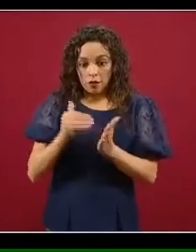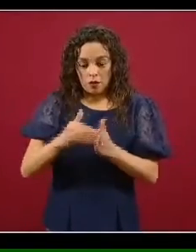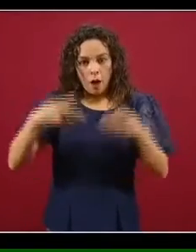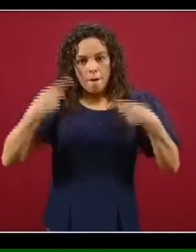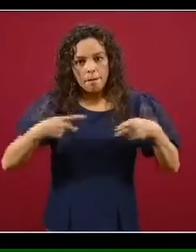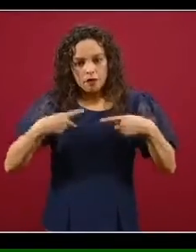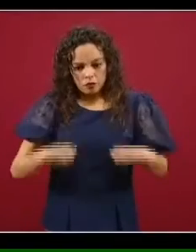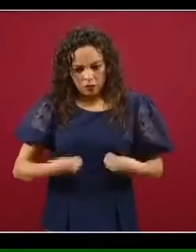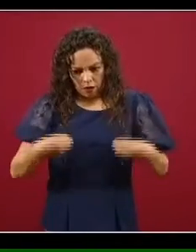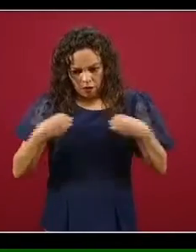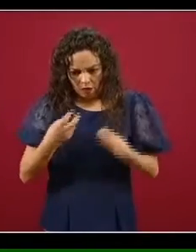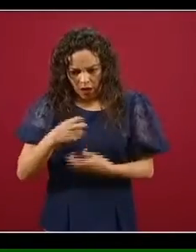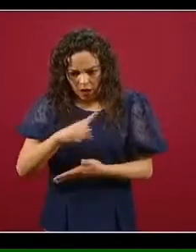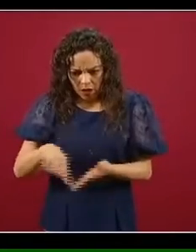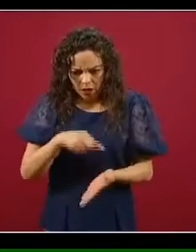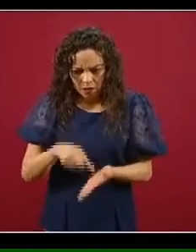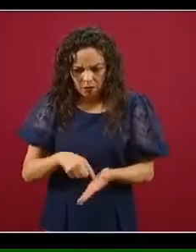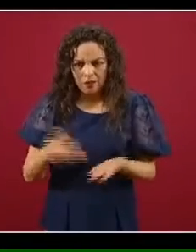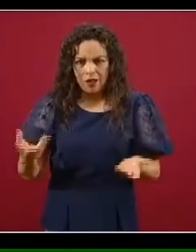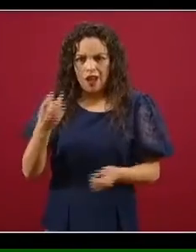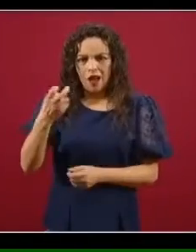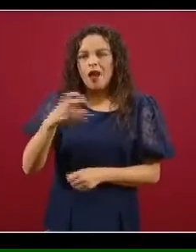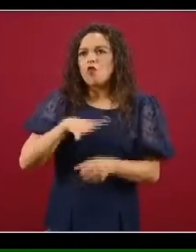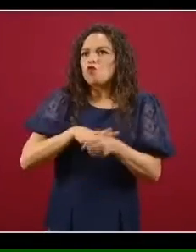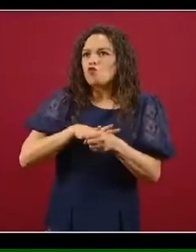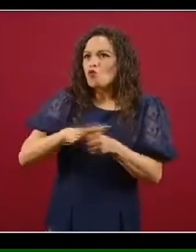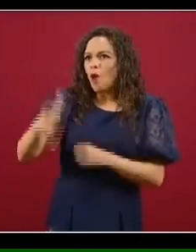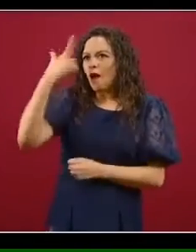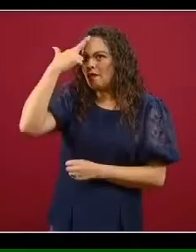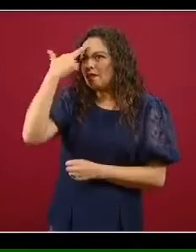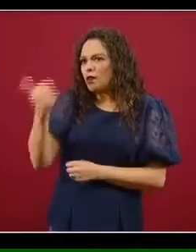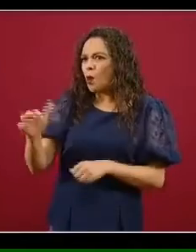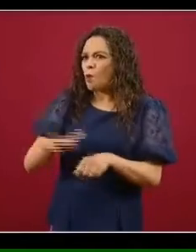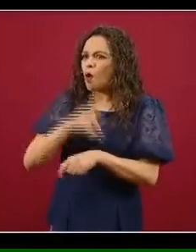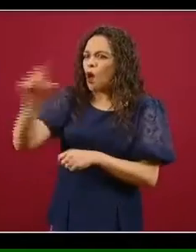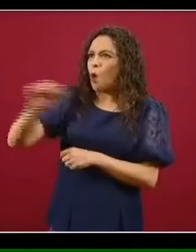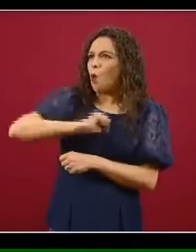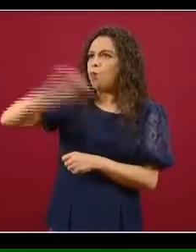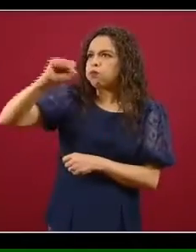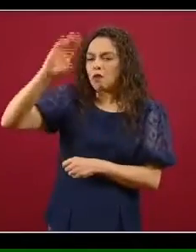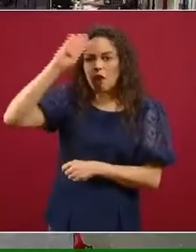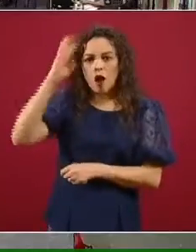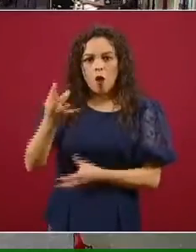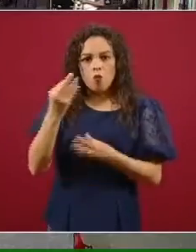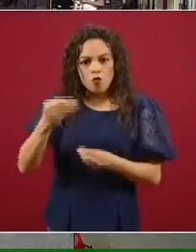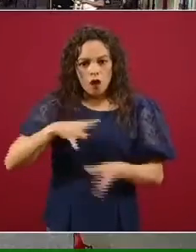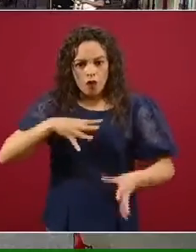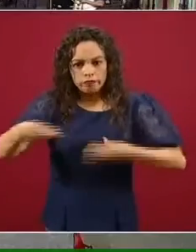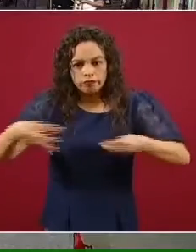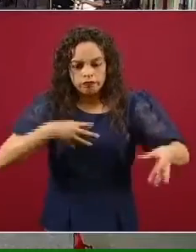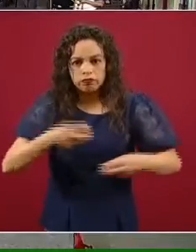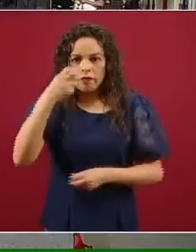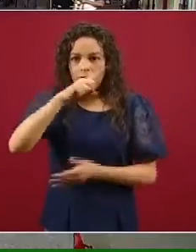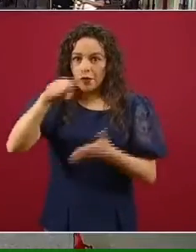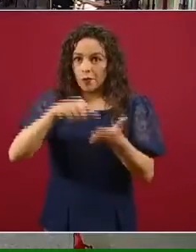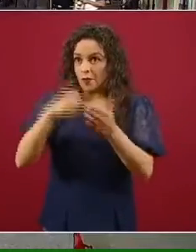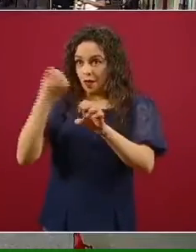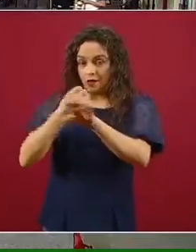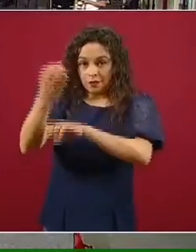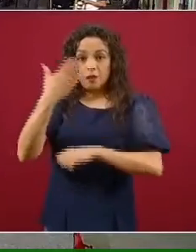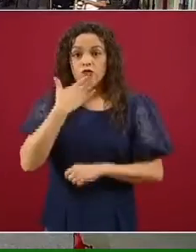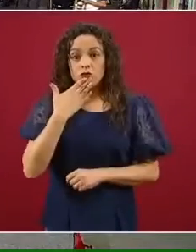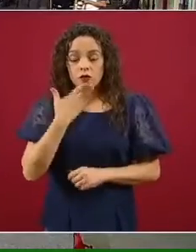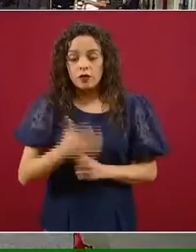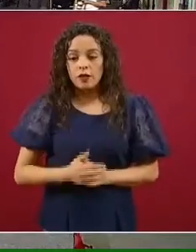¿cuáles serían estas razones por las que se está disparando o está este número de contagios en Sonora? Y sobre